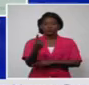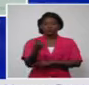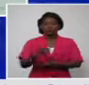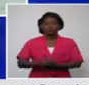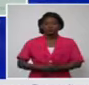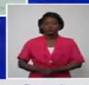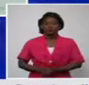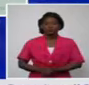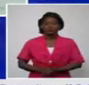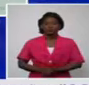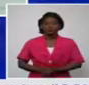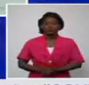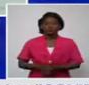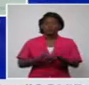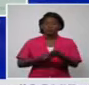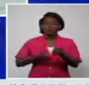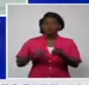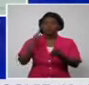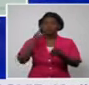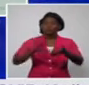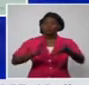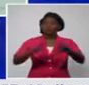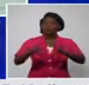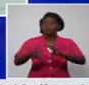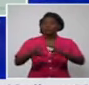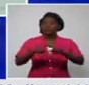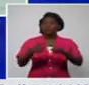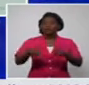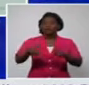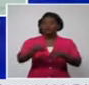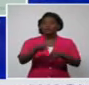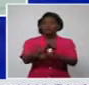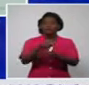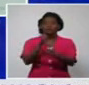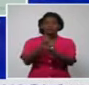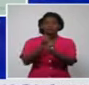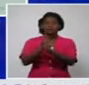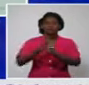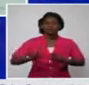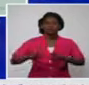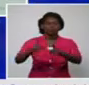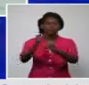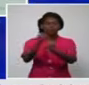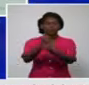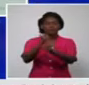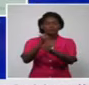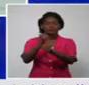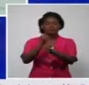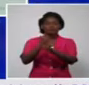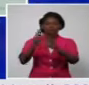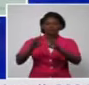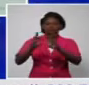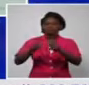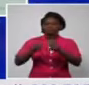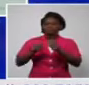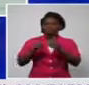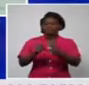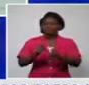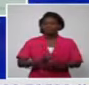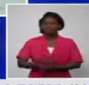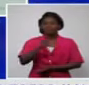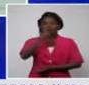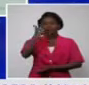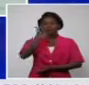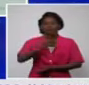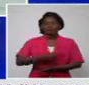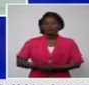provincia que trabaja y logra resultados. Ciego de Ávila con